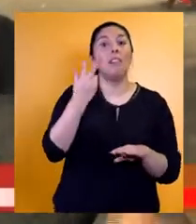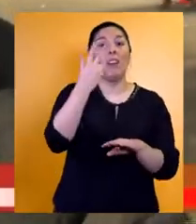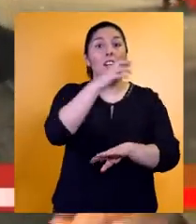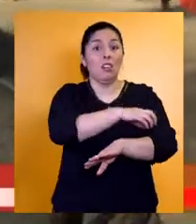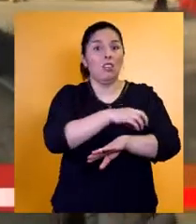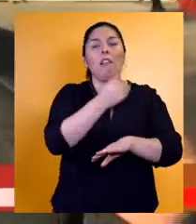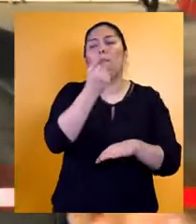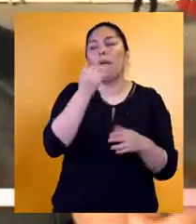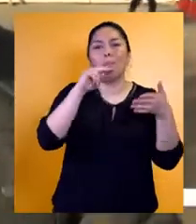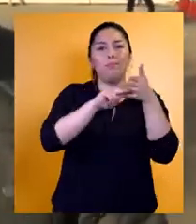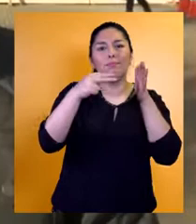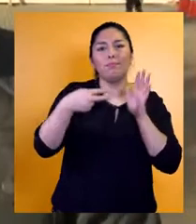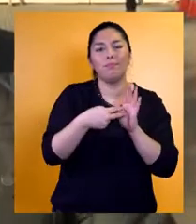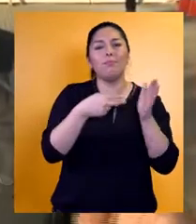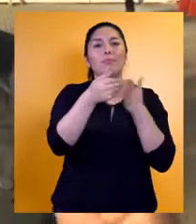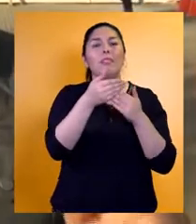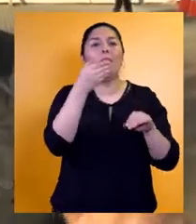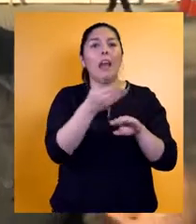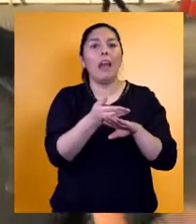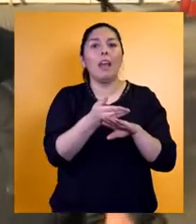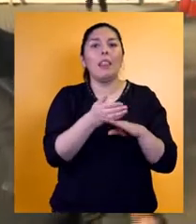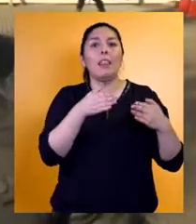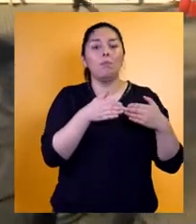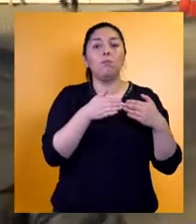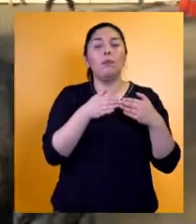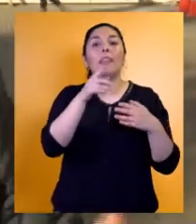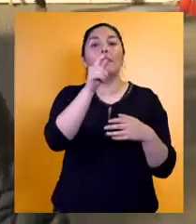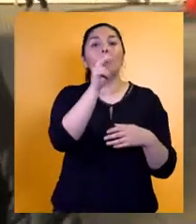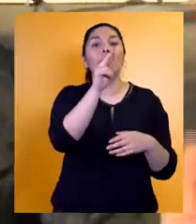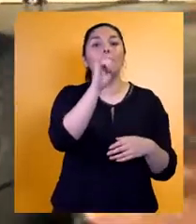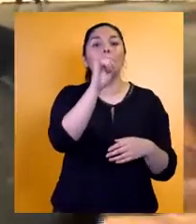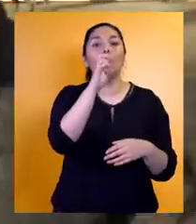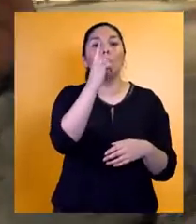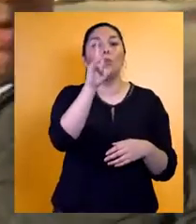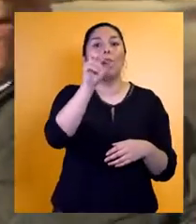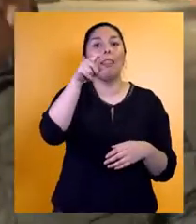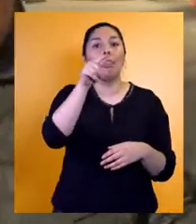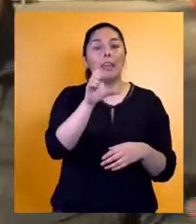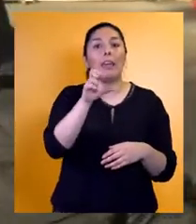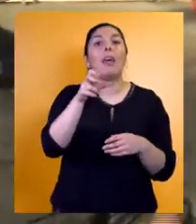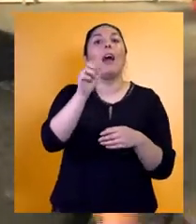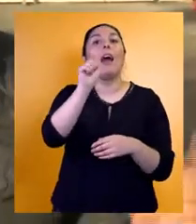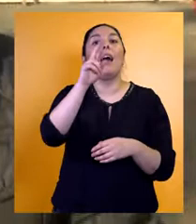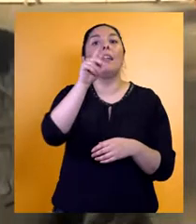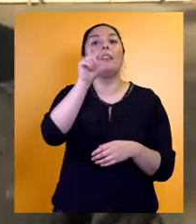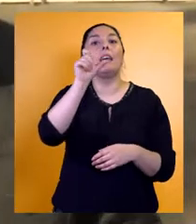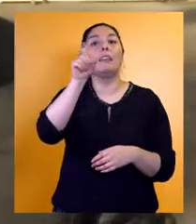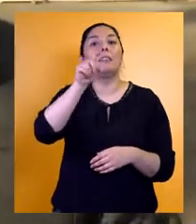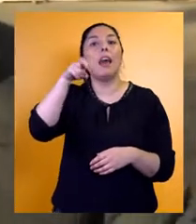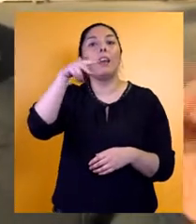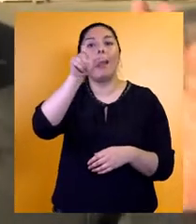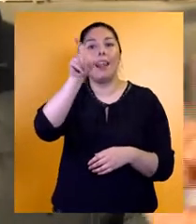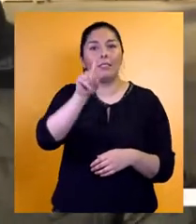La octava región tiene un problema grave con la tripulante artesanal que se llama mantener una plataforma social, que hasta el día de hoy